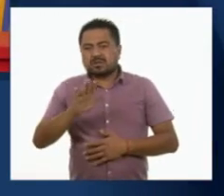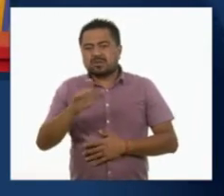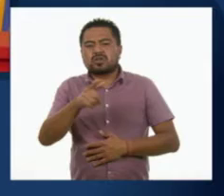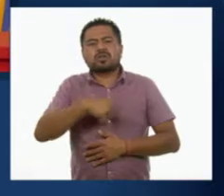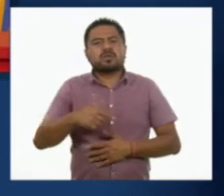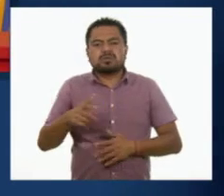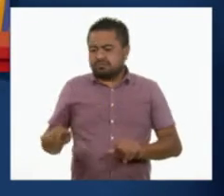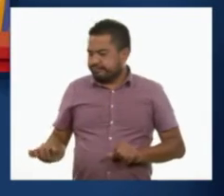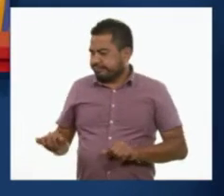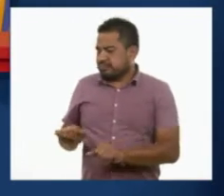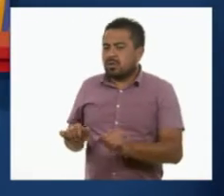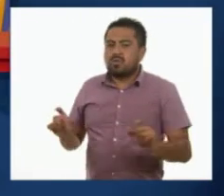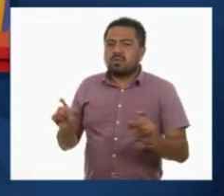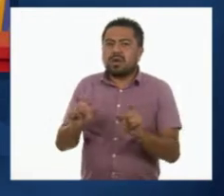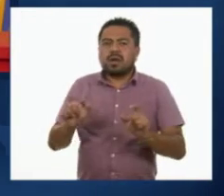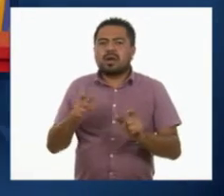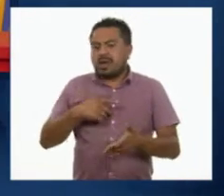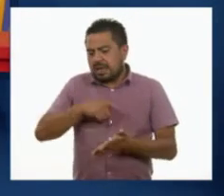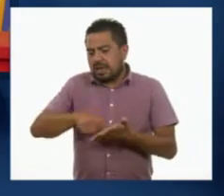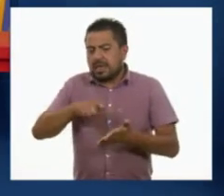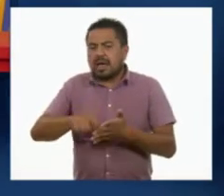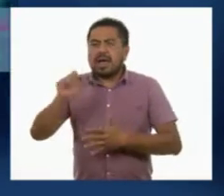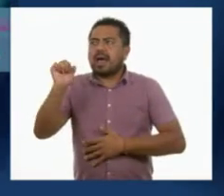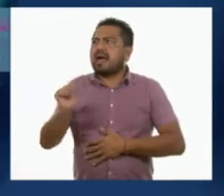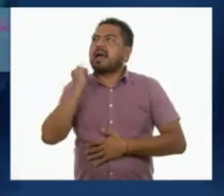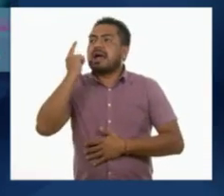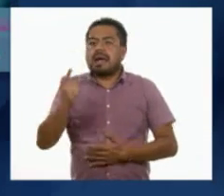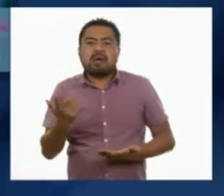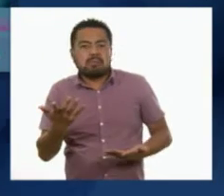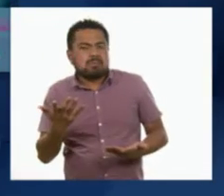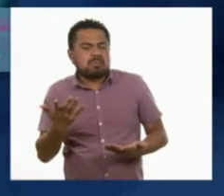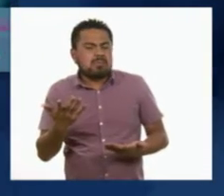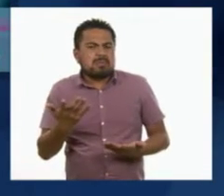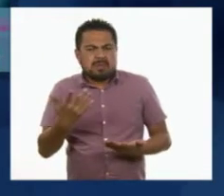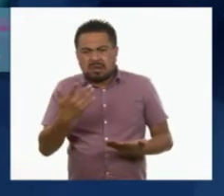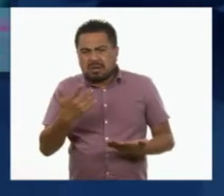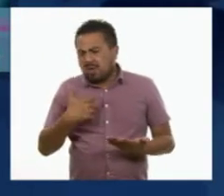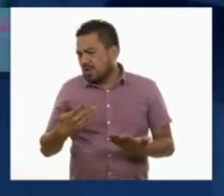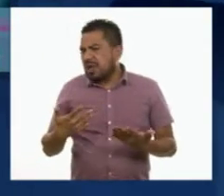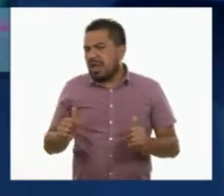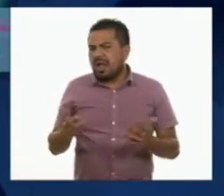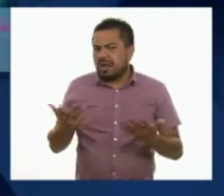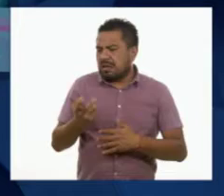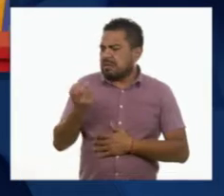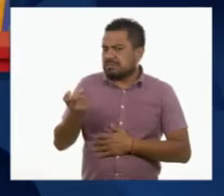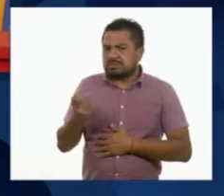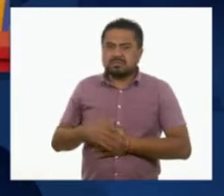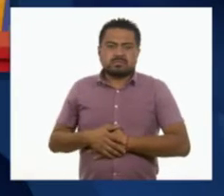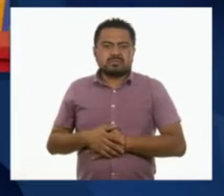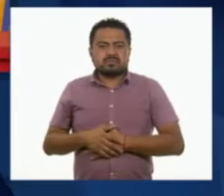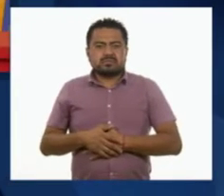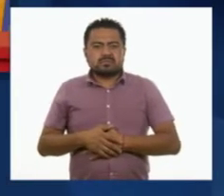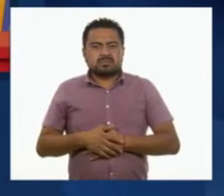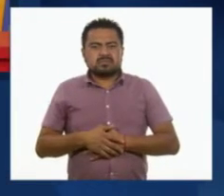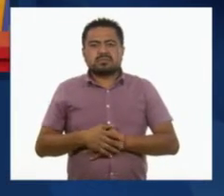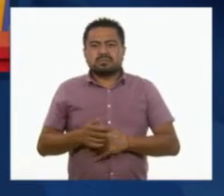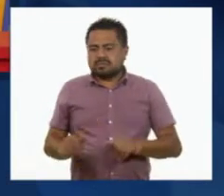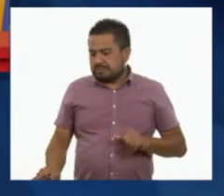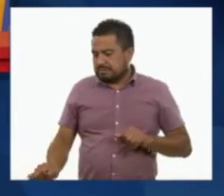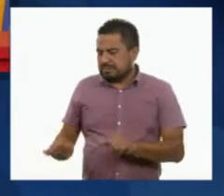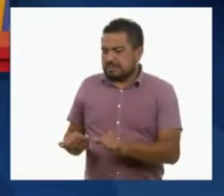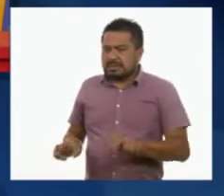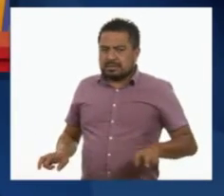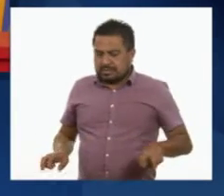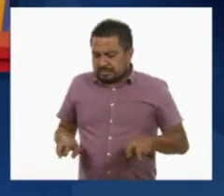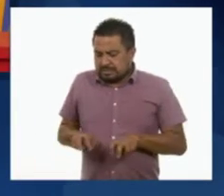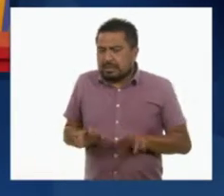Esperar mi turno cuando voy a comprar algo. Bueno, yo ya hago eso. Ceder mi asiento